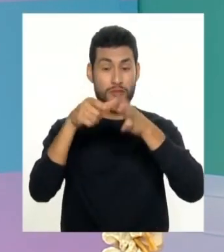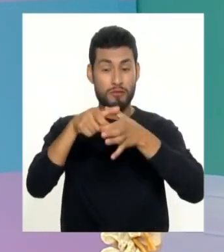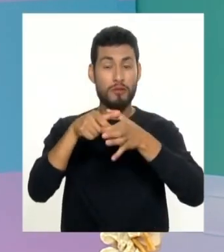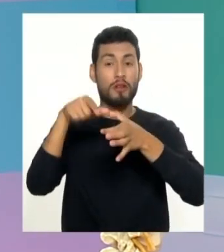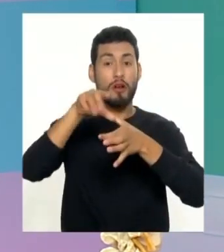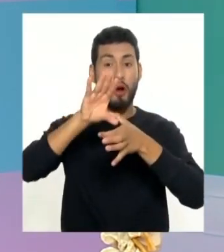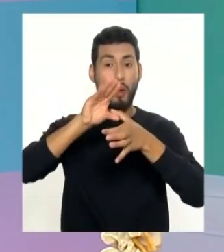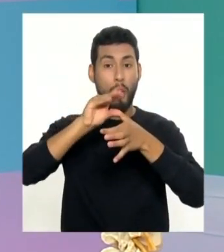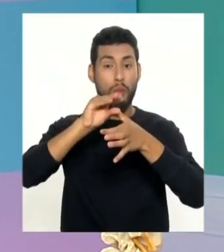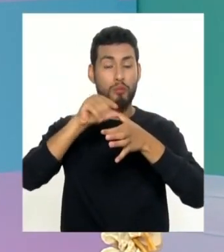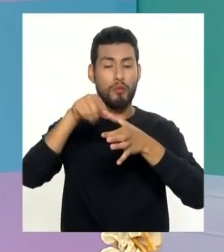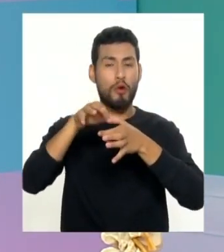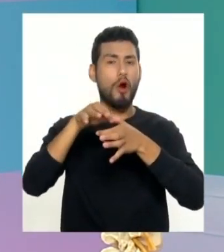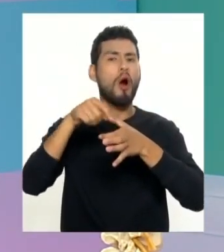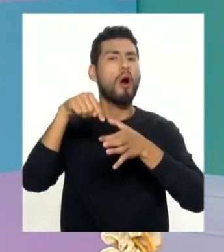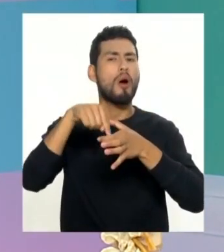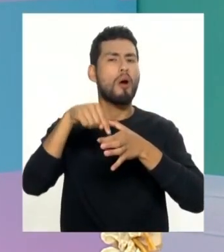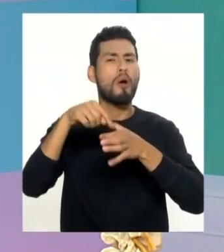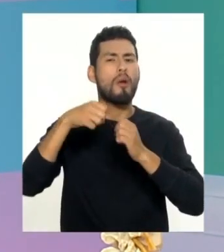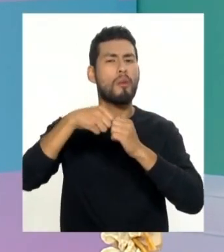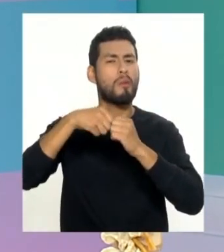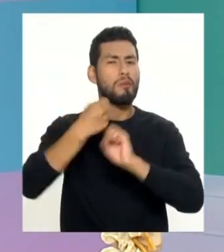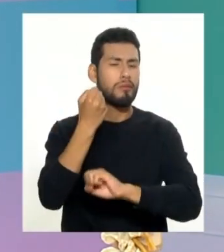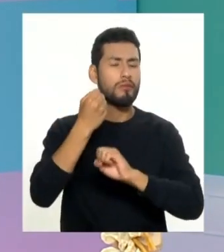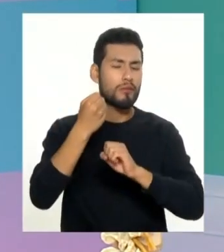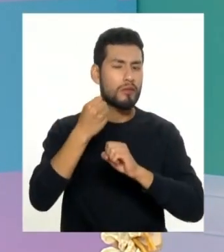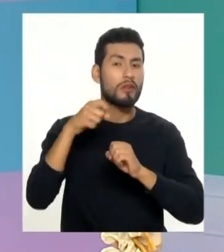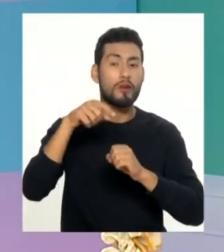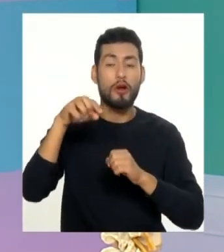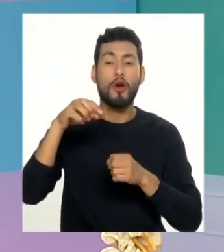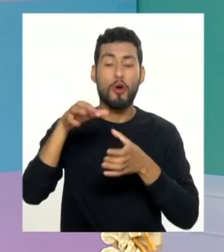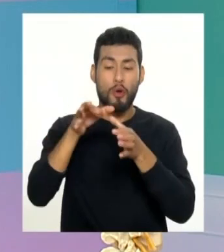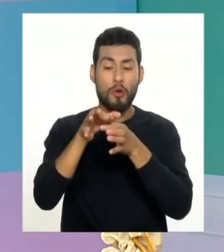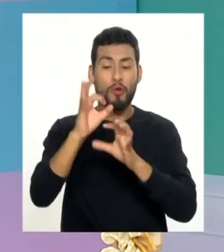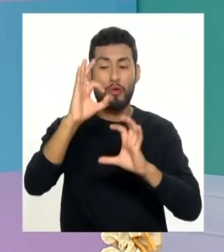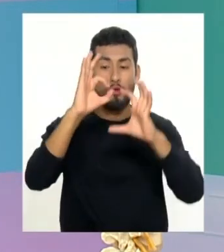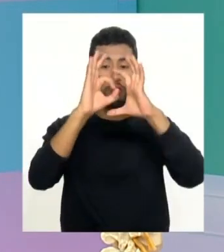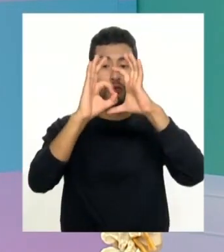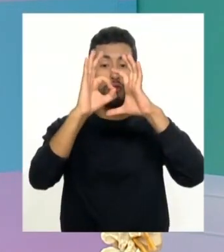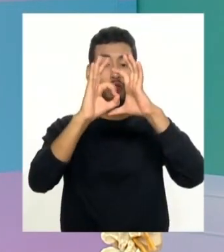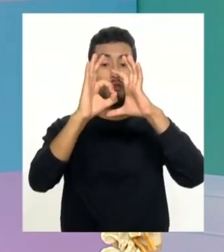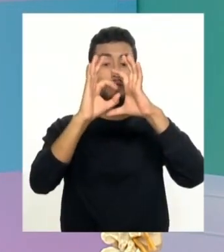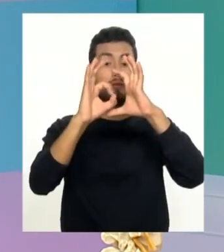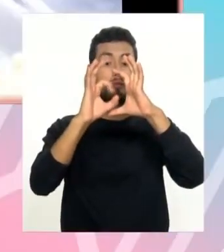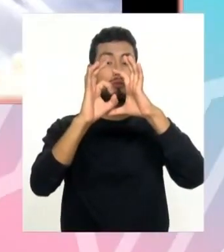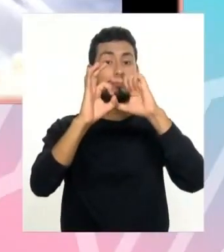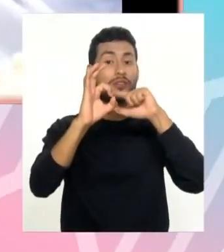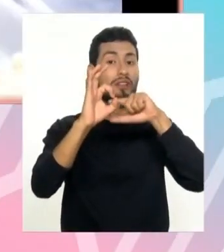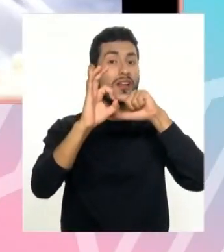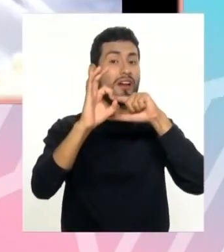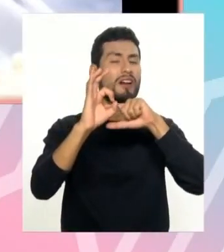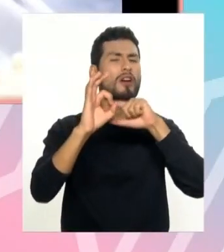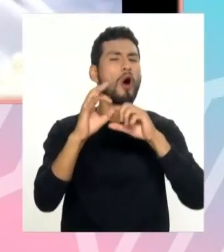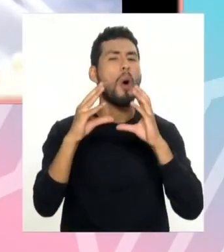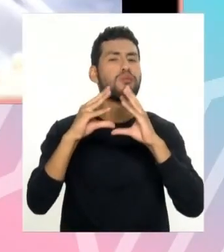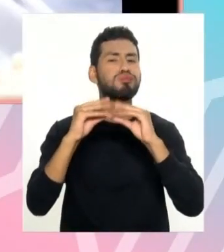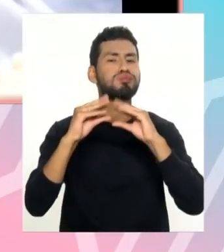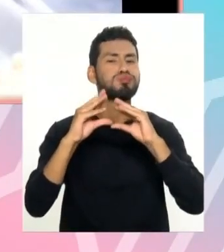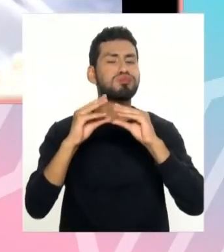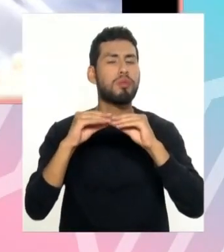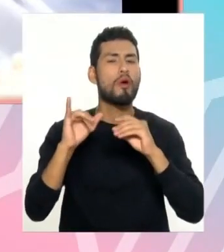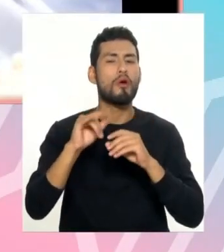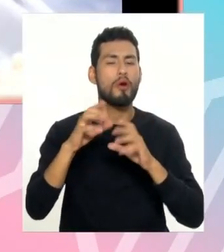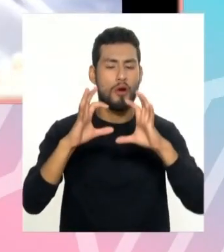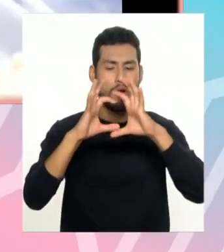la salida de un fragmento de este llamado núcleo pulposo. El núcleo pulposo es un centro gelatinoso que está dentro del disco envuelto en un anillo.